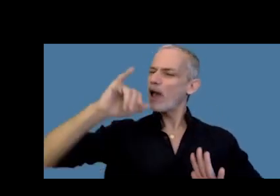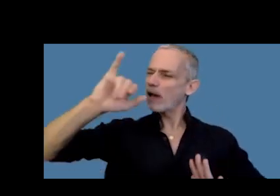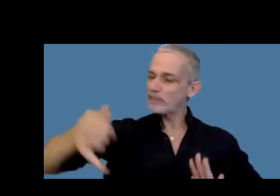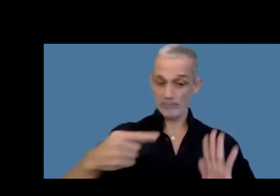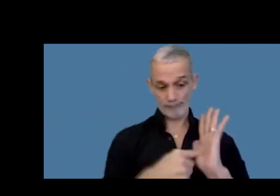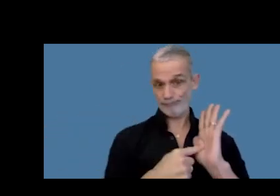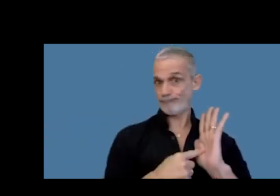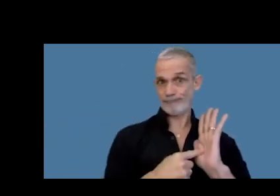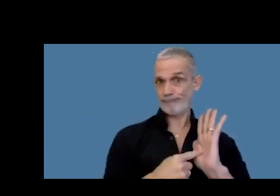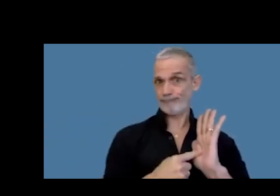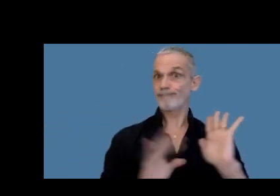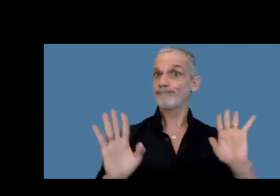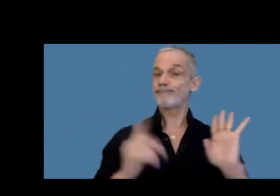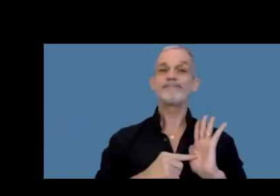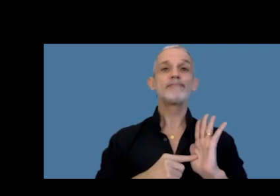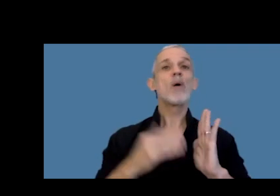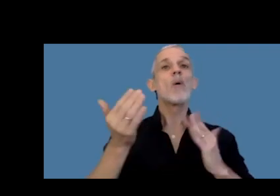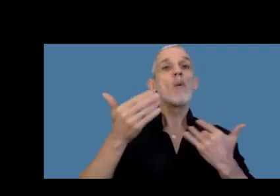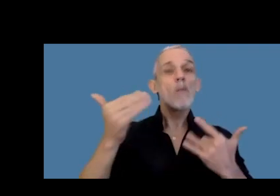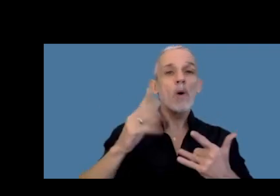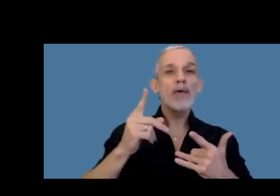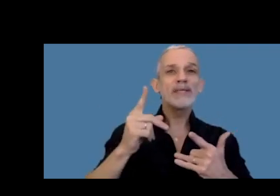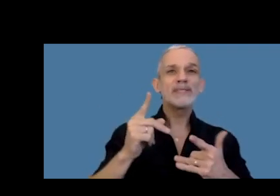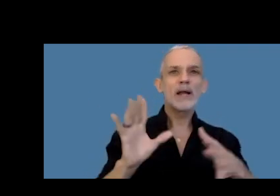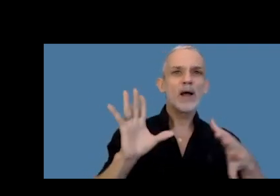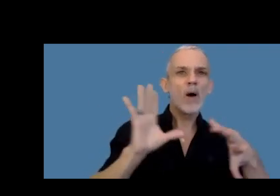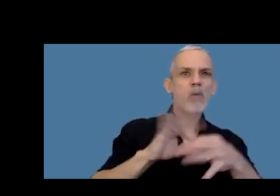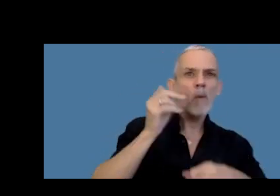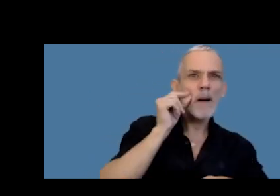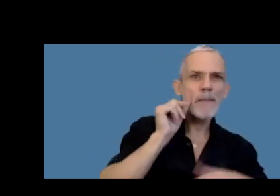o de desplazamiento de la filiación.